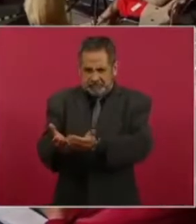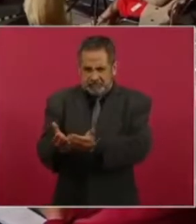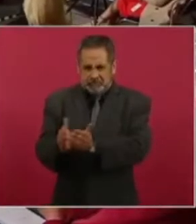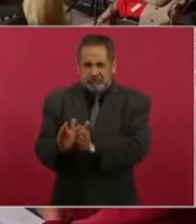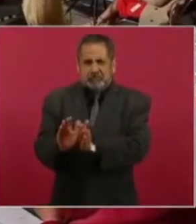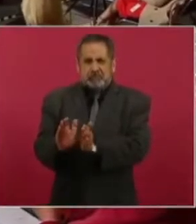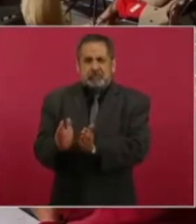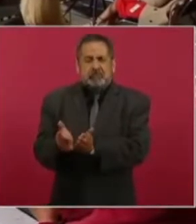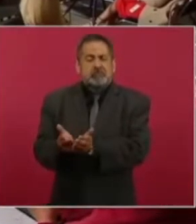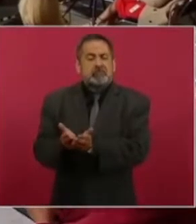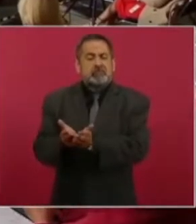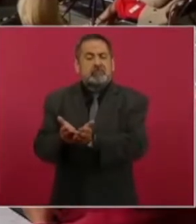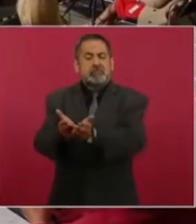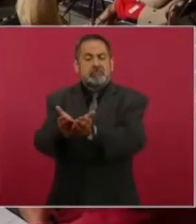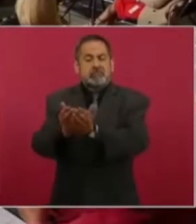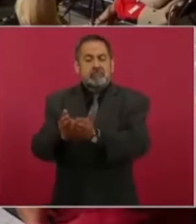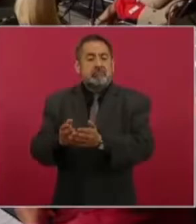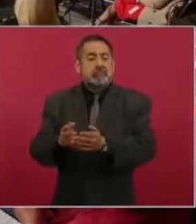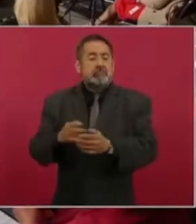se abandona.